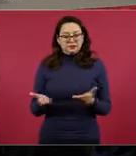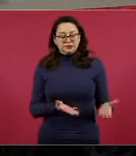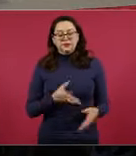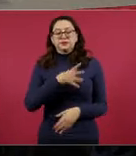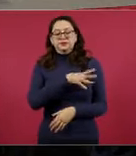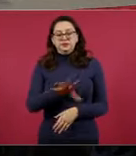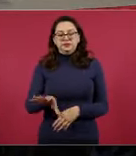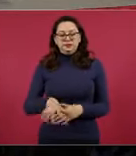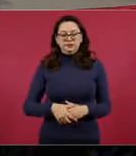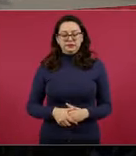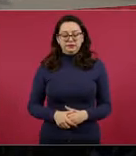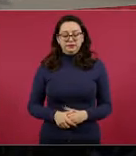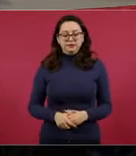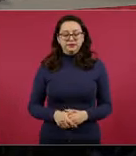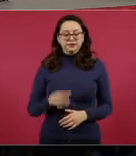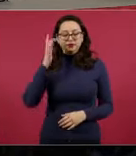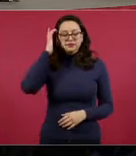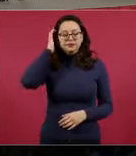Loma.